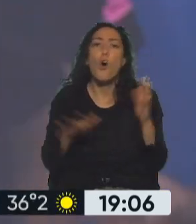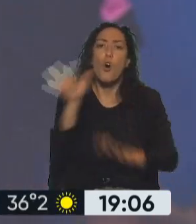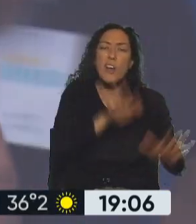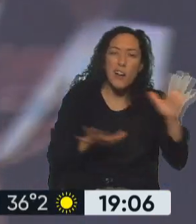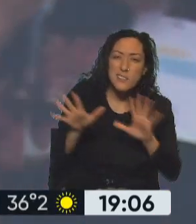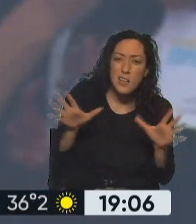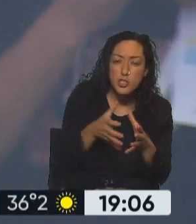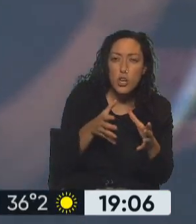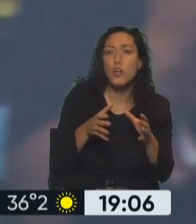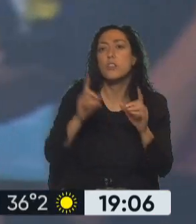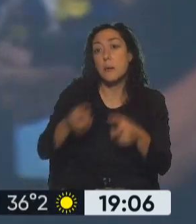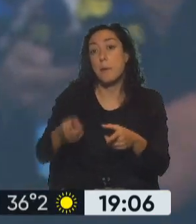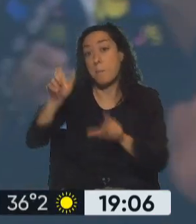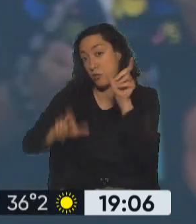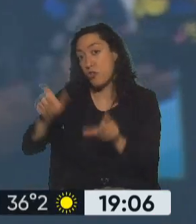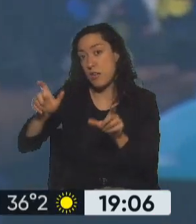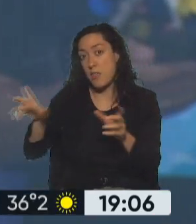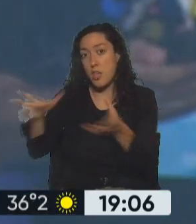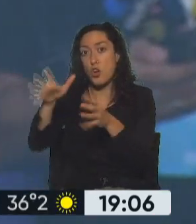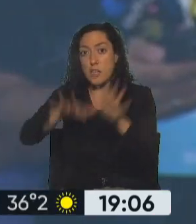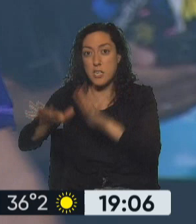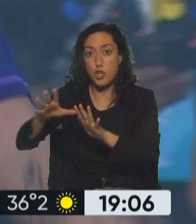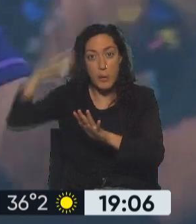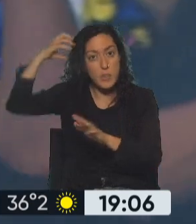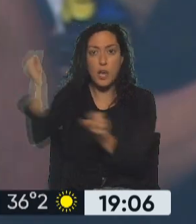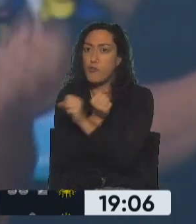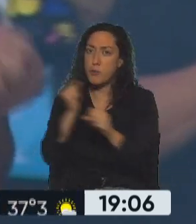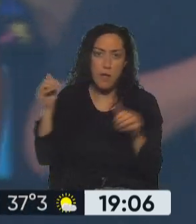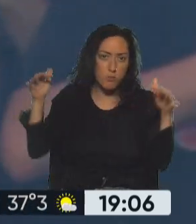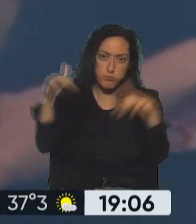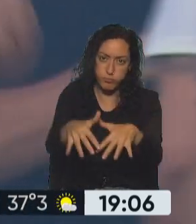organización Evita confirmaron su presencia en el Estadio de La